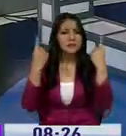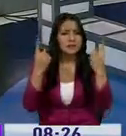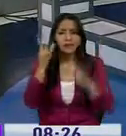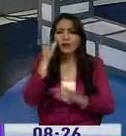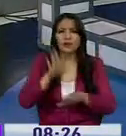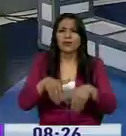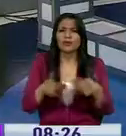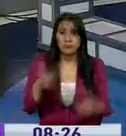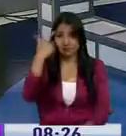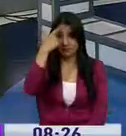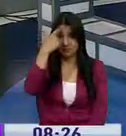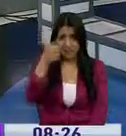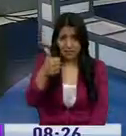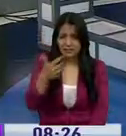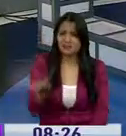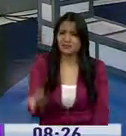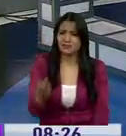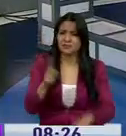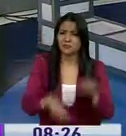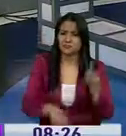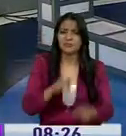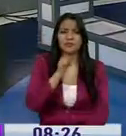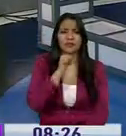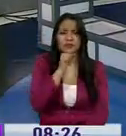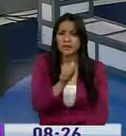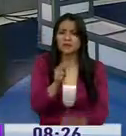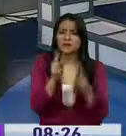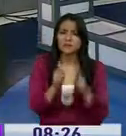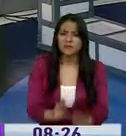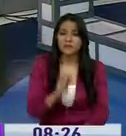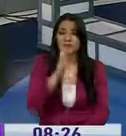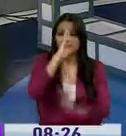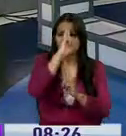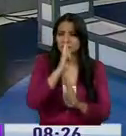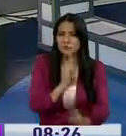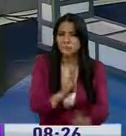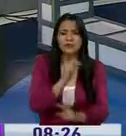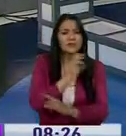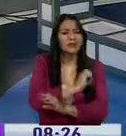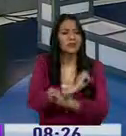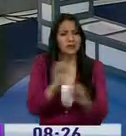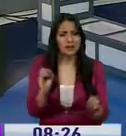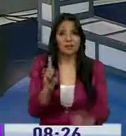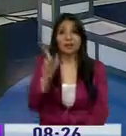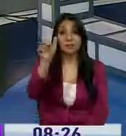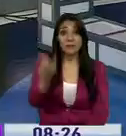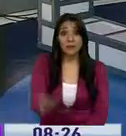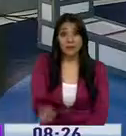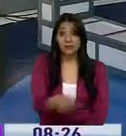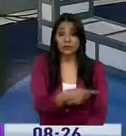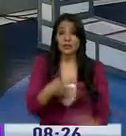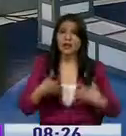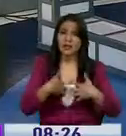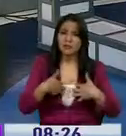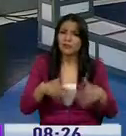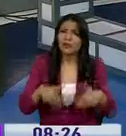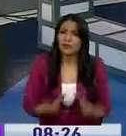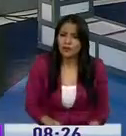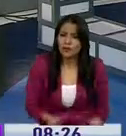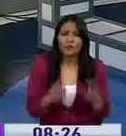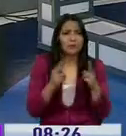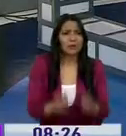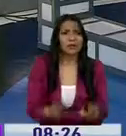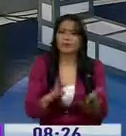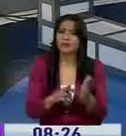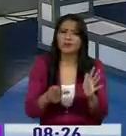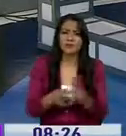qué cabeza entra eso. O sea, qué falta de humanidad, qué irrespeto. Y si una persona hace eso con un animalito, eso significa que